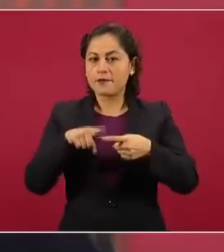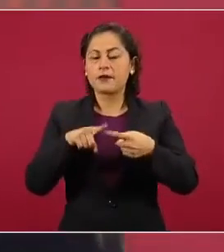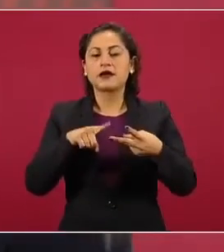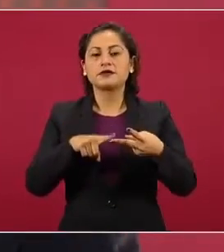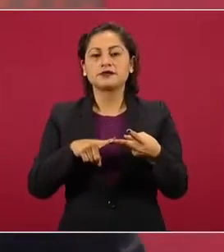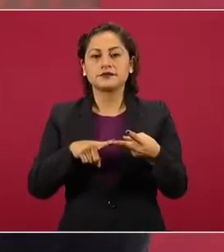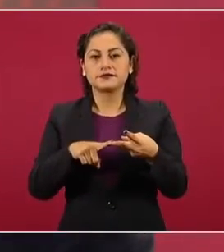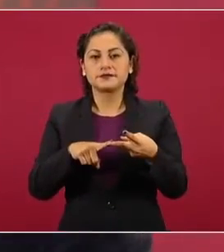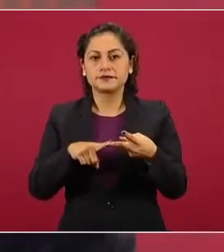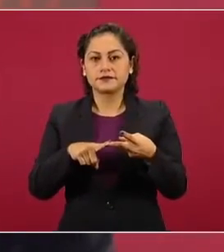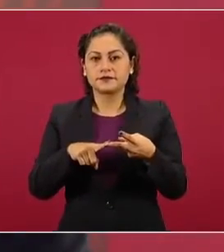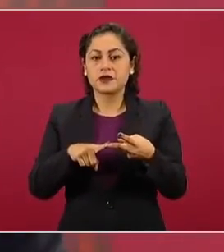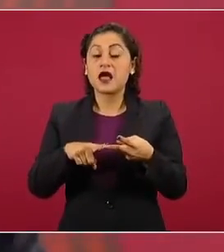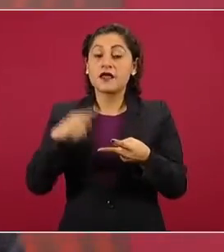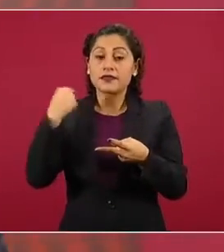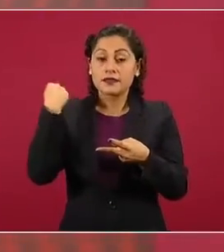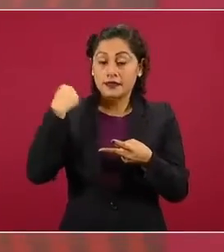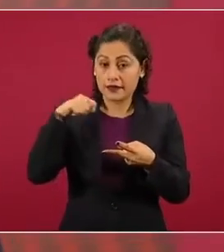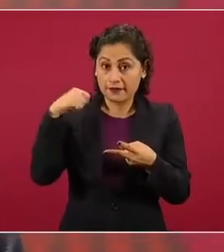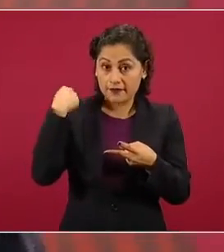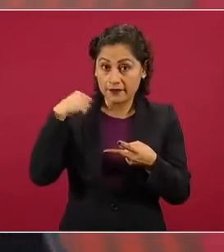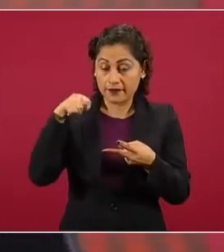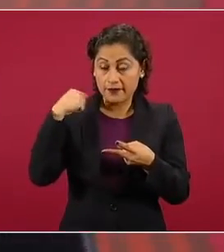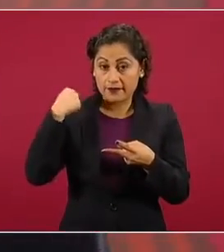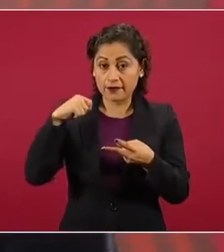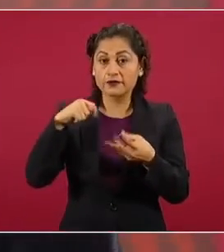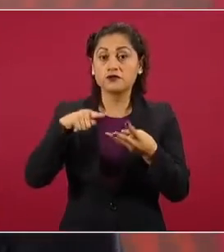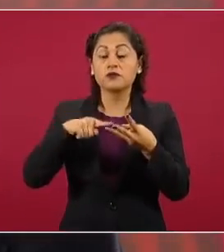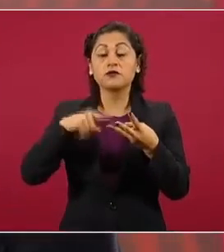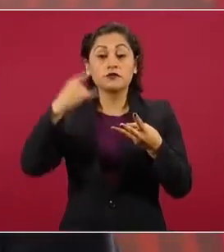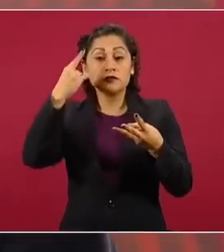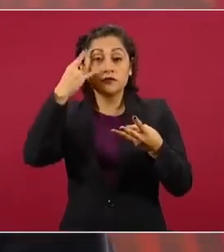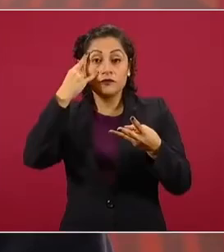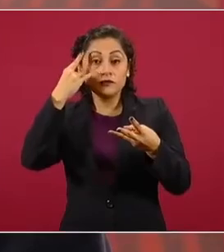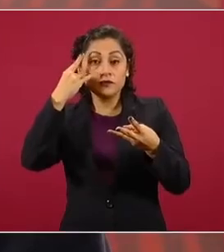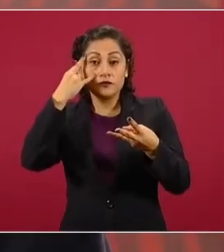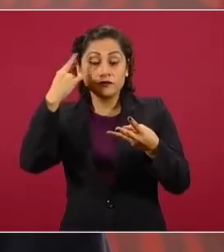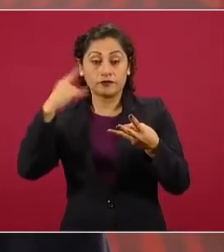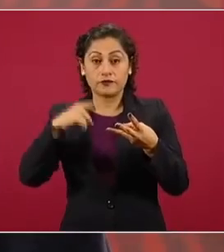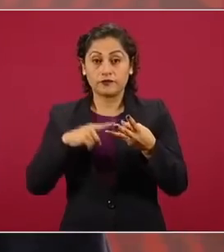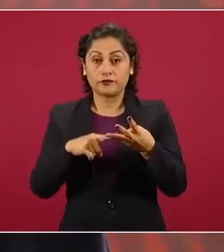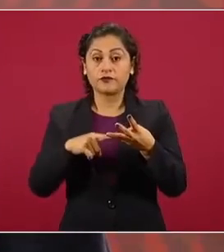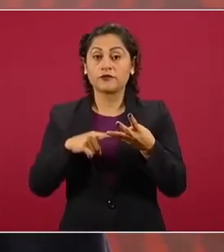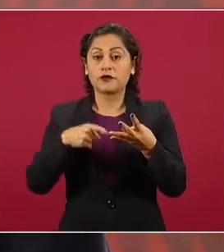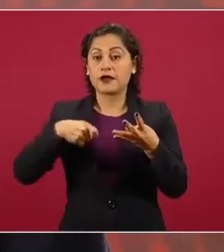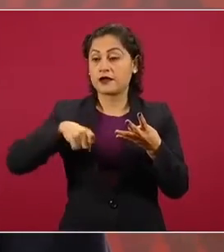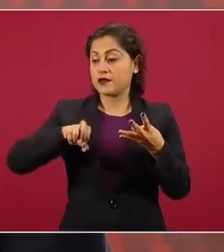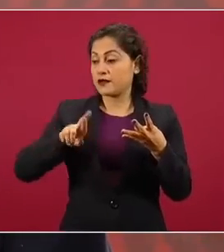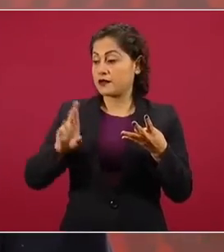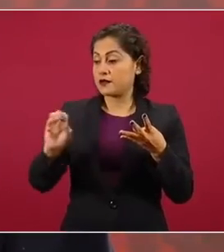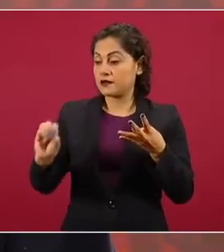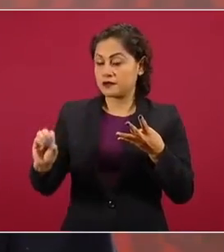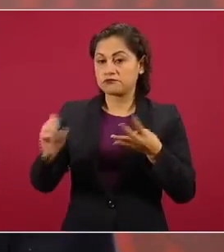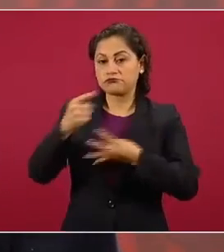de Tabasco, de Campeche y de Quintana Roo.